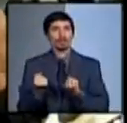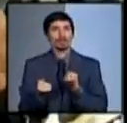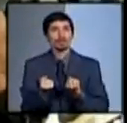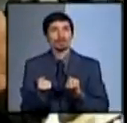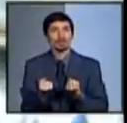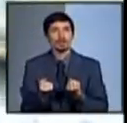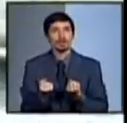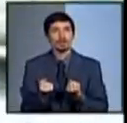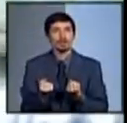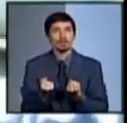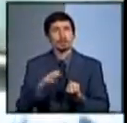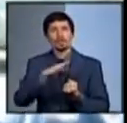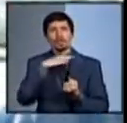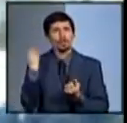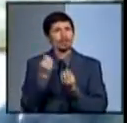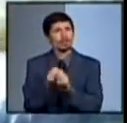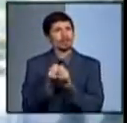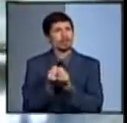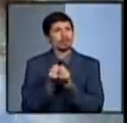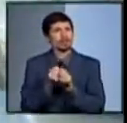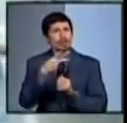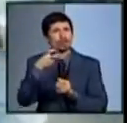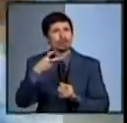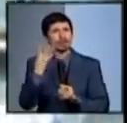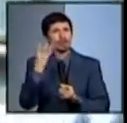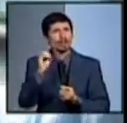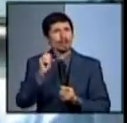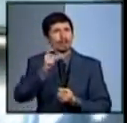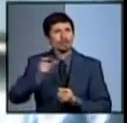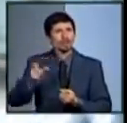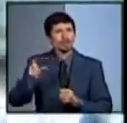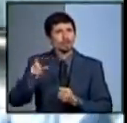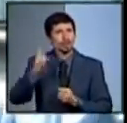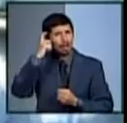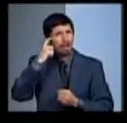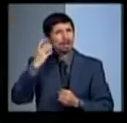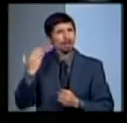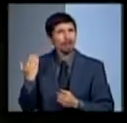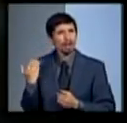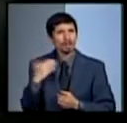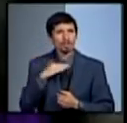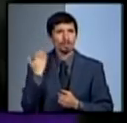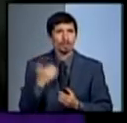que murió mucha gente, y 240 personas creo que fueron las que murieron.